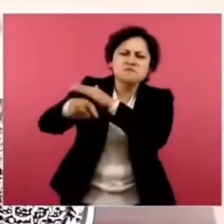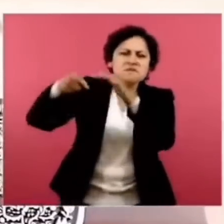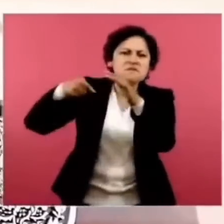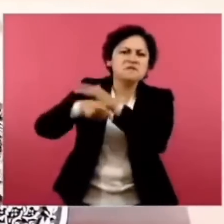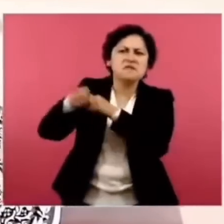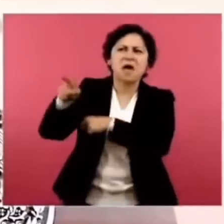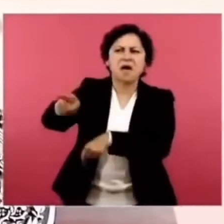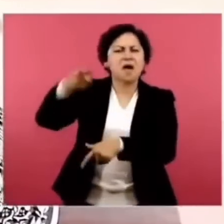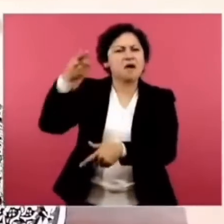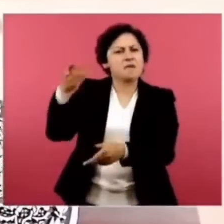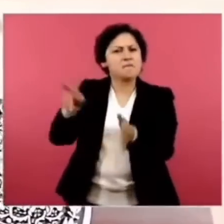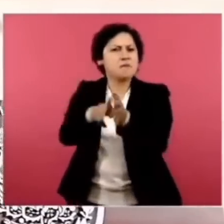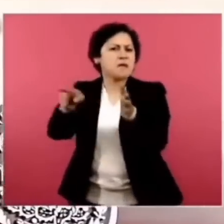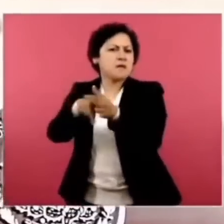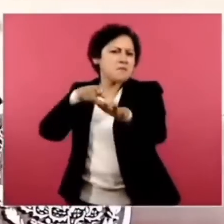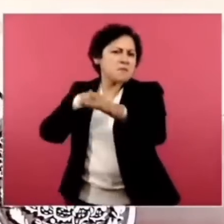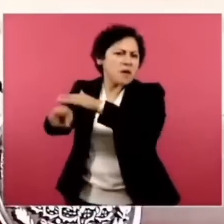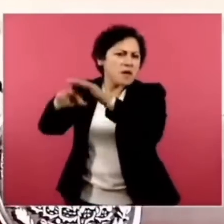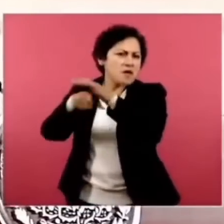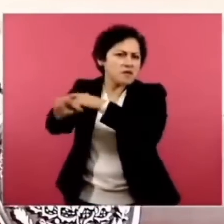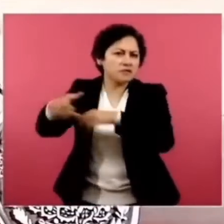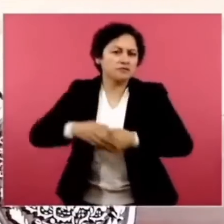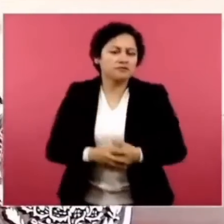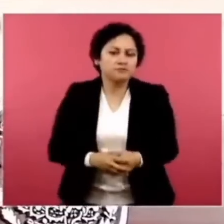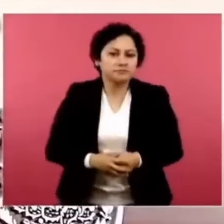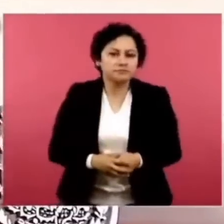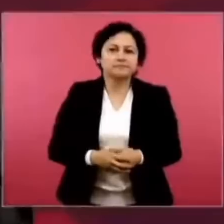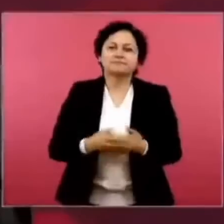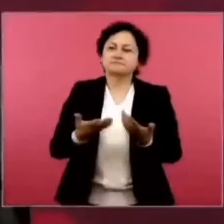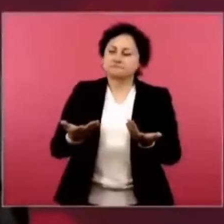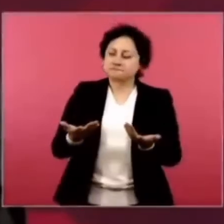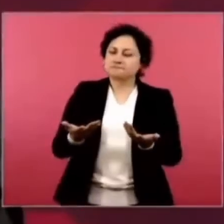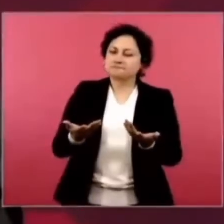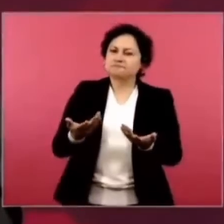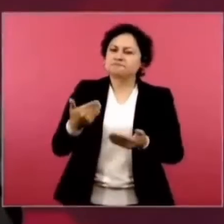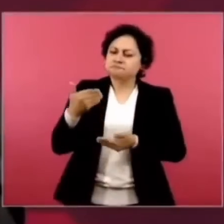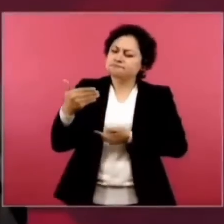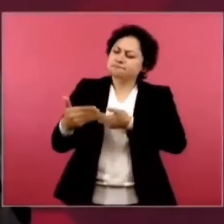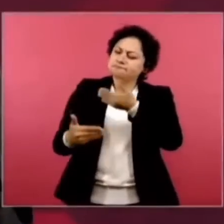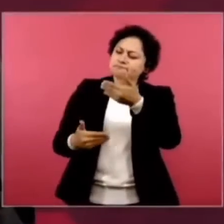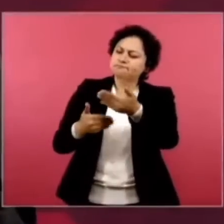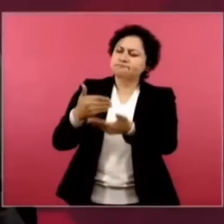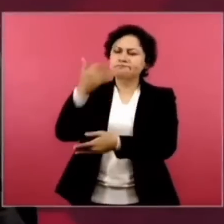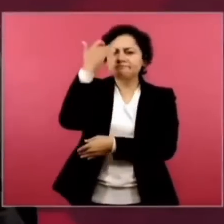prensa vendida. Pero ya con el paso del tiempo, ¿no?